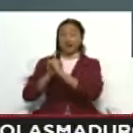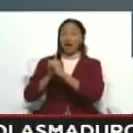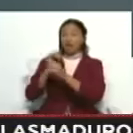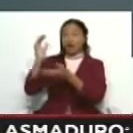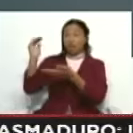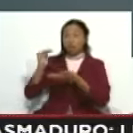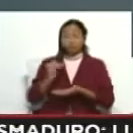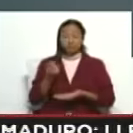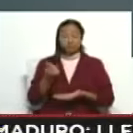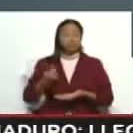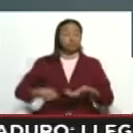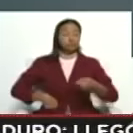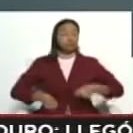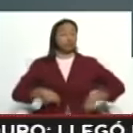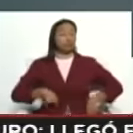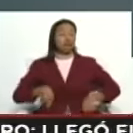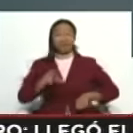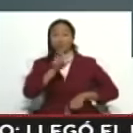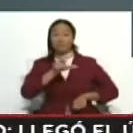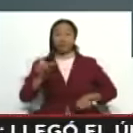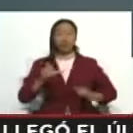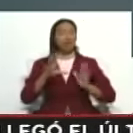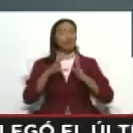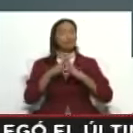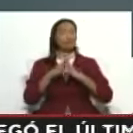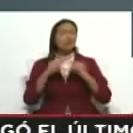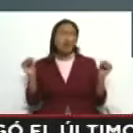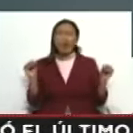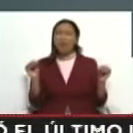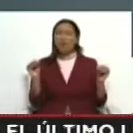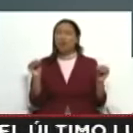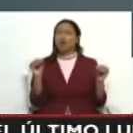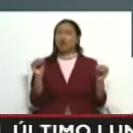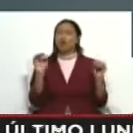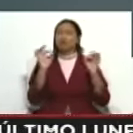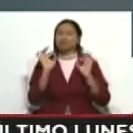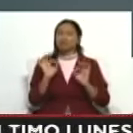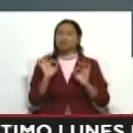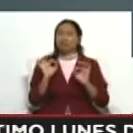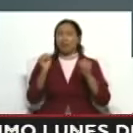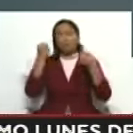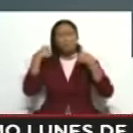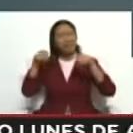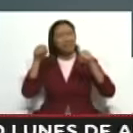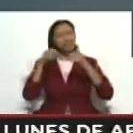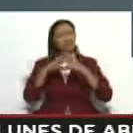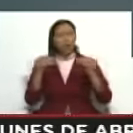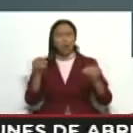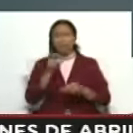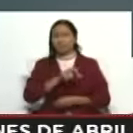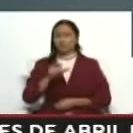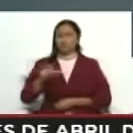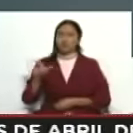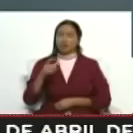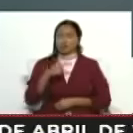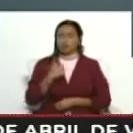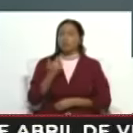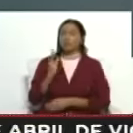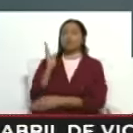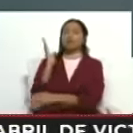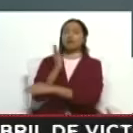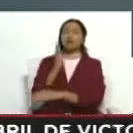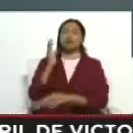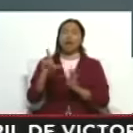los terroristas, ni a los que practican cualquier delito vinculado a cualquiera de las maneras que castiga la